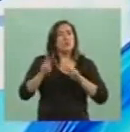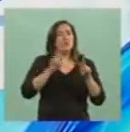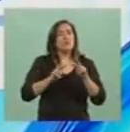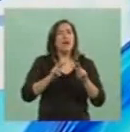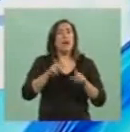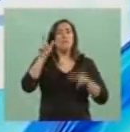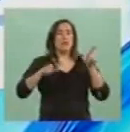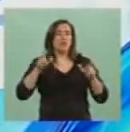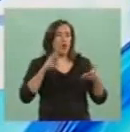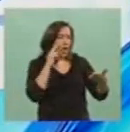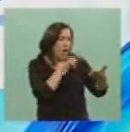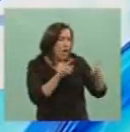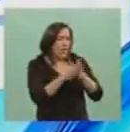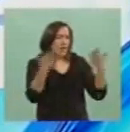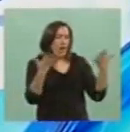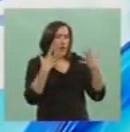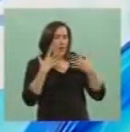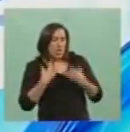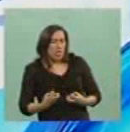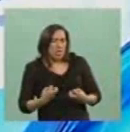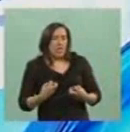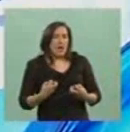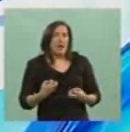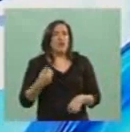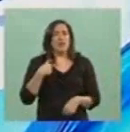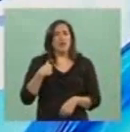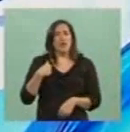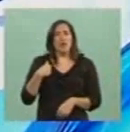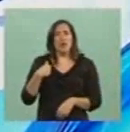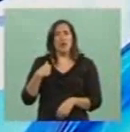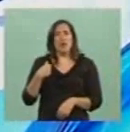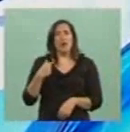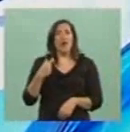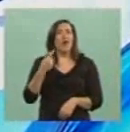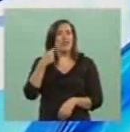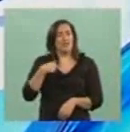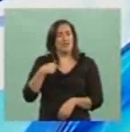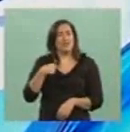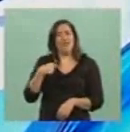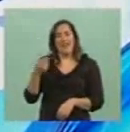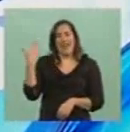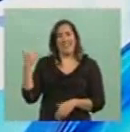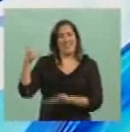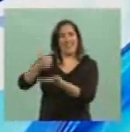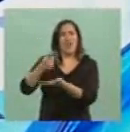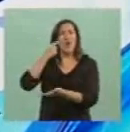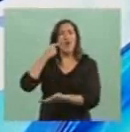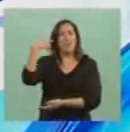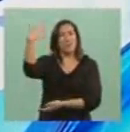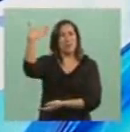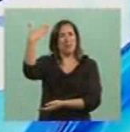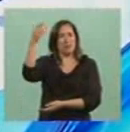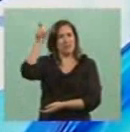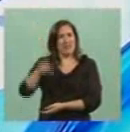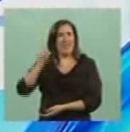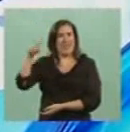como recién lo escuchaba a Martín, ya me tomé confianza, yo lo trato de Martín, porque es muy